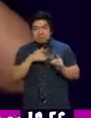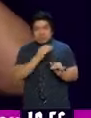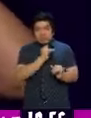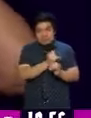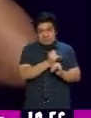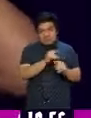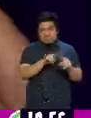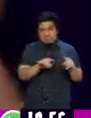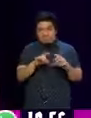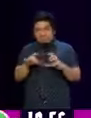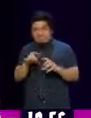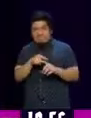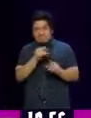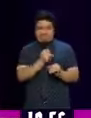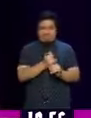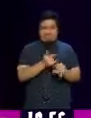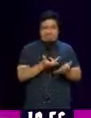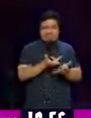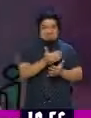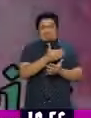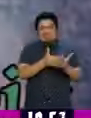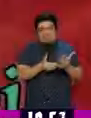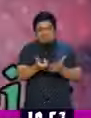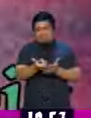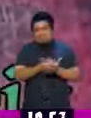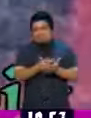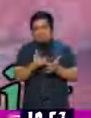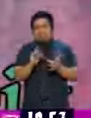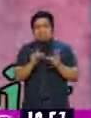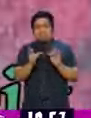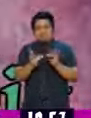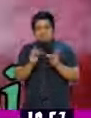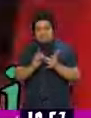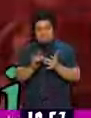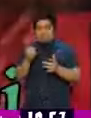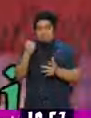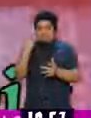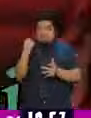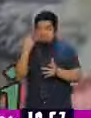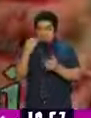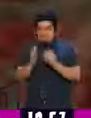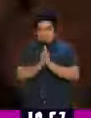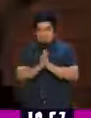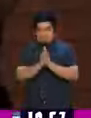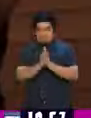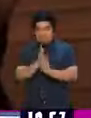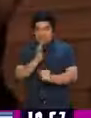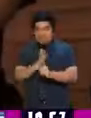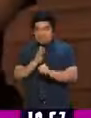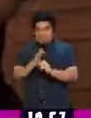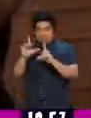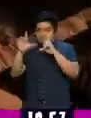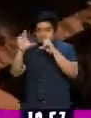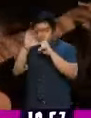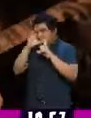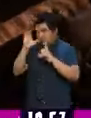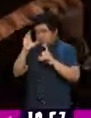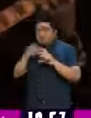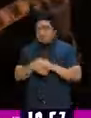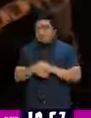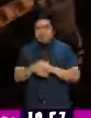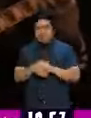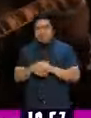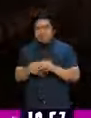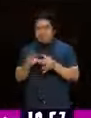digitales pues no te dan lo que quieren. Oigan, redes y tocada, porque vamos a tomar las selfies. A ver, espéreme, vaya